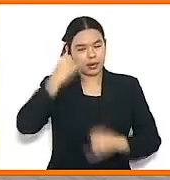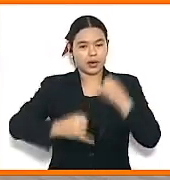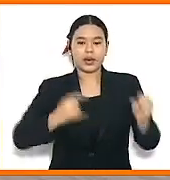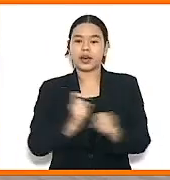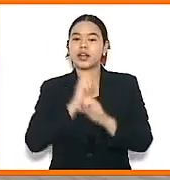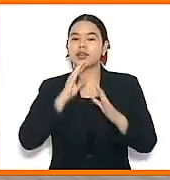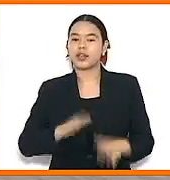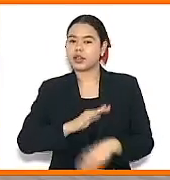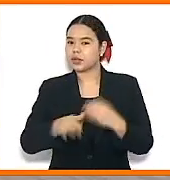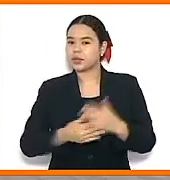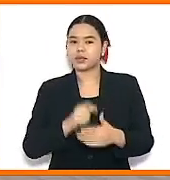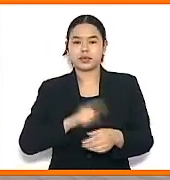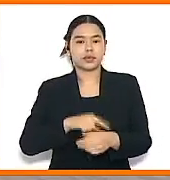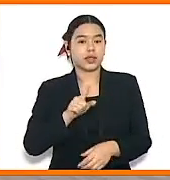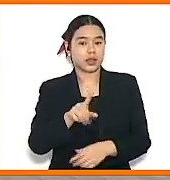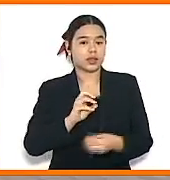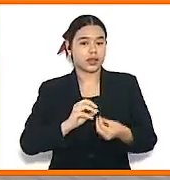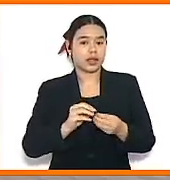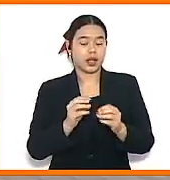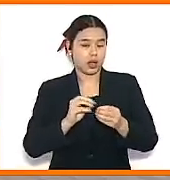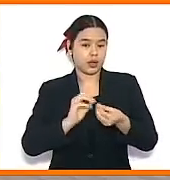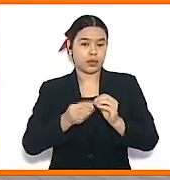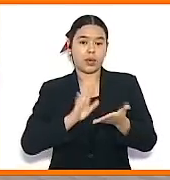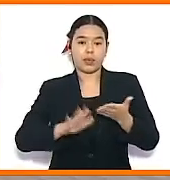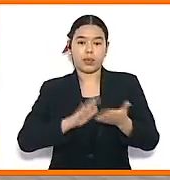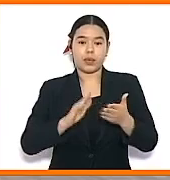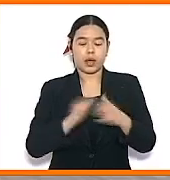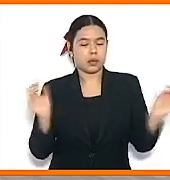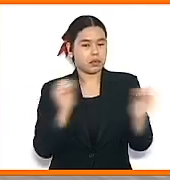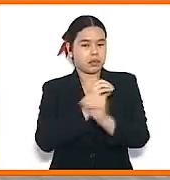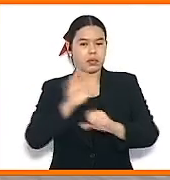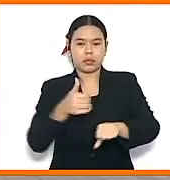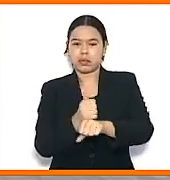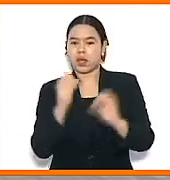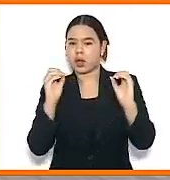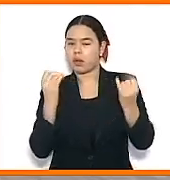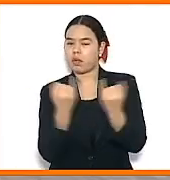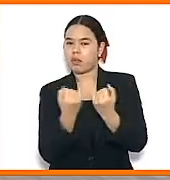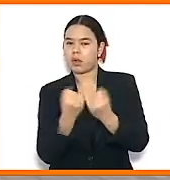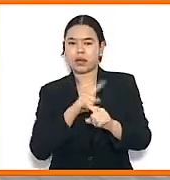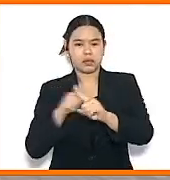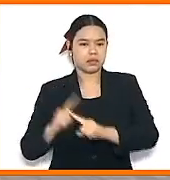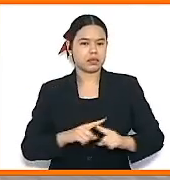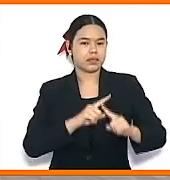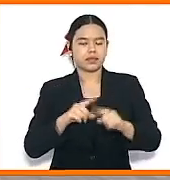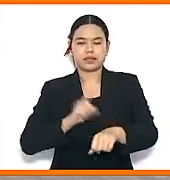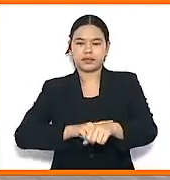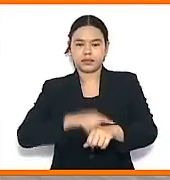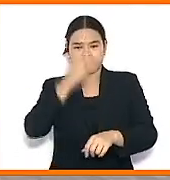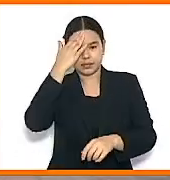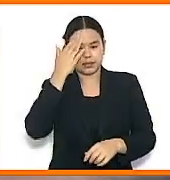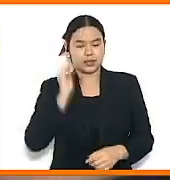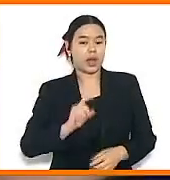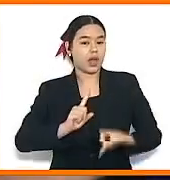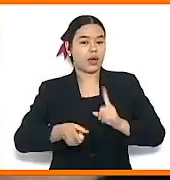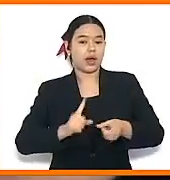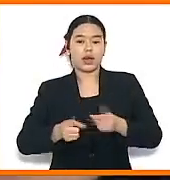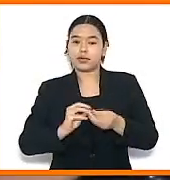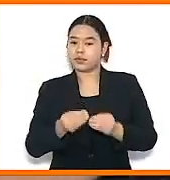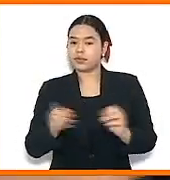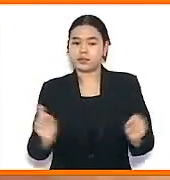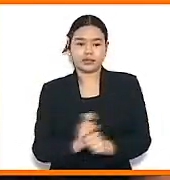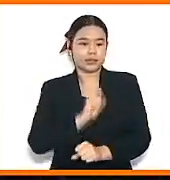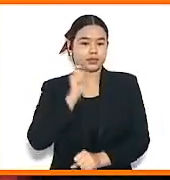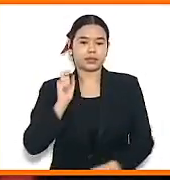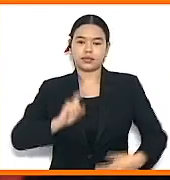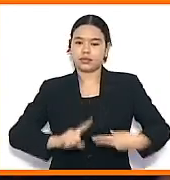Catracho y optar por tu jugada de mixeados, ordenados o posicionados. Ahora sí, vamos a conocer cuál es ese afortunado número ganador y su